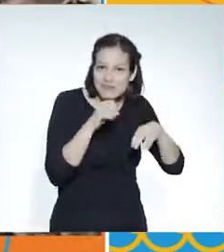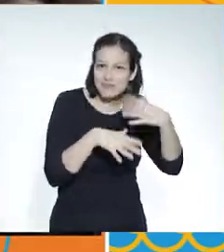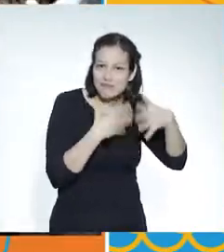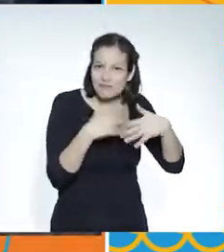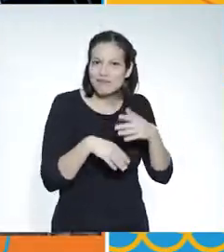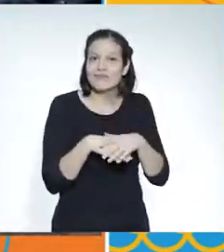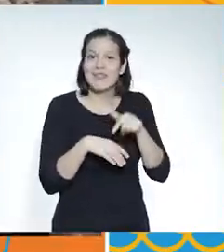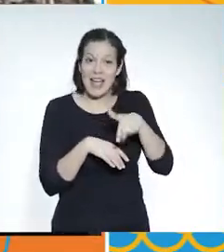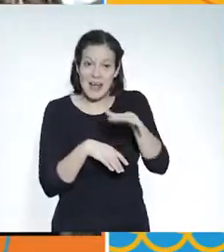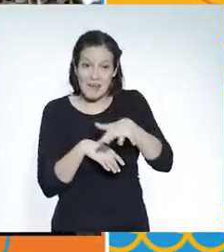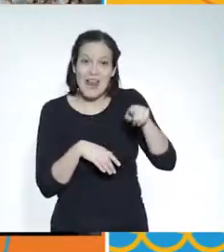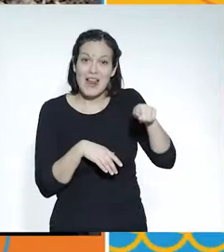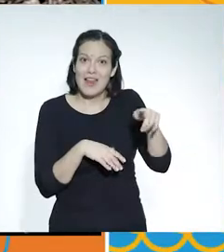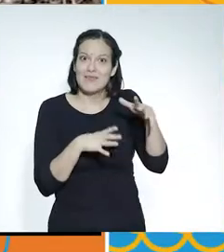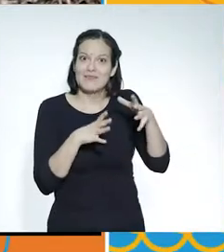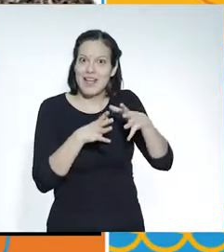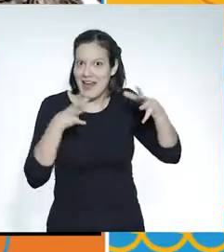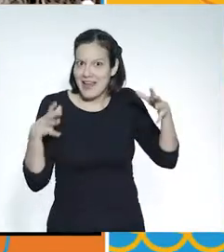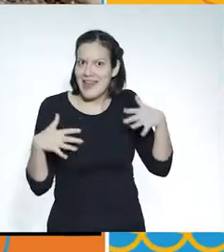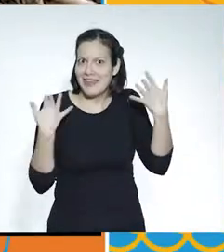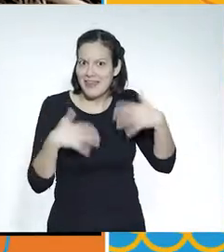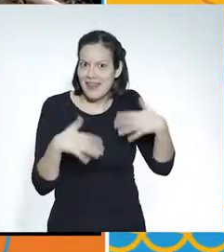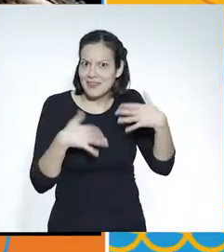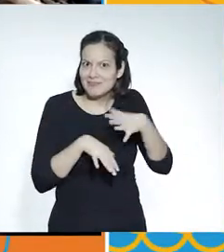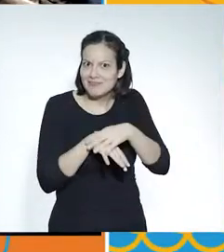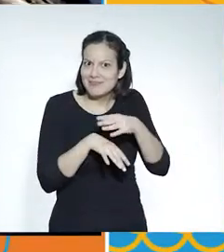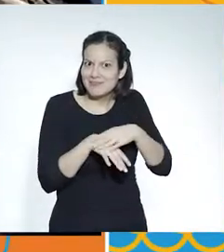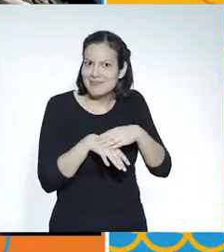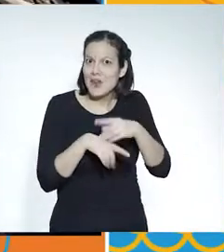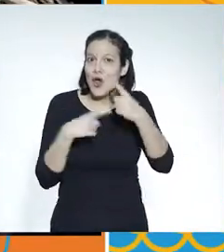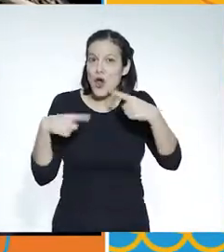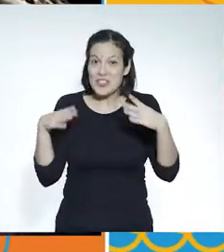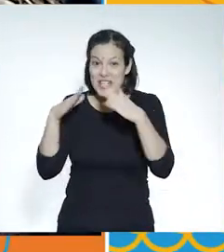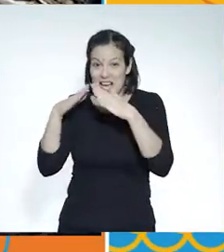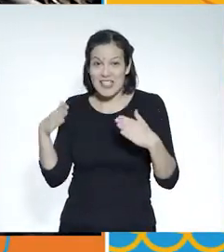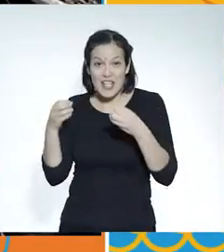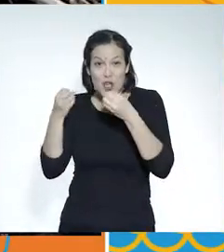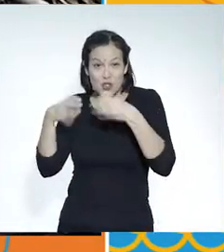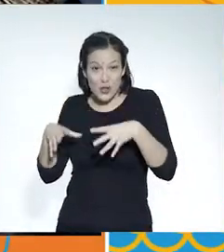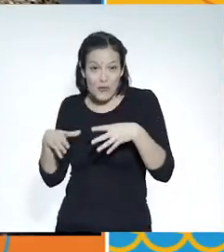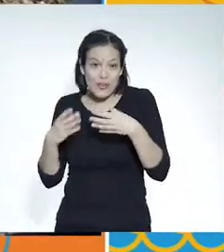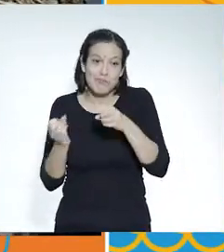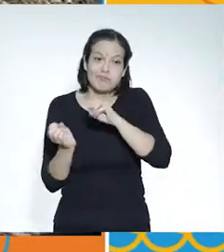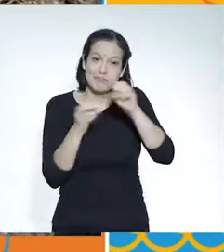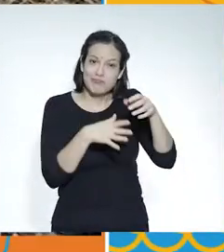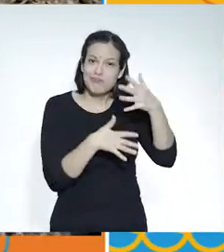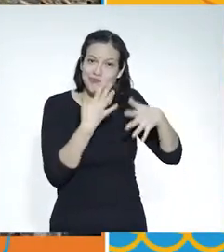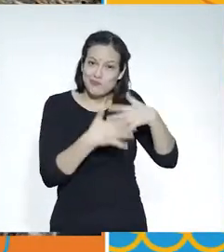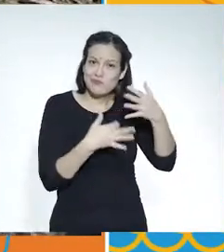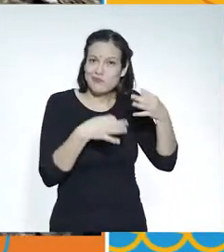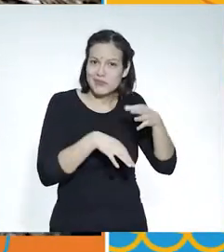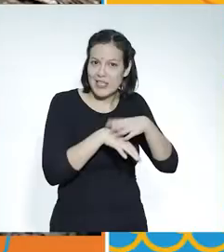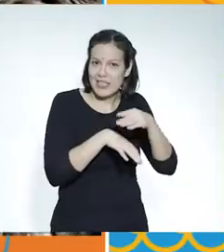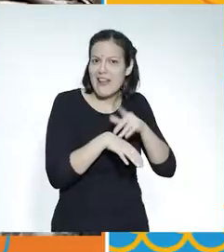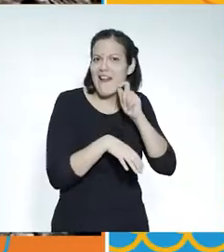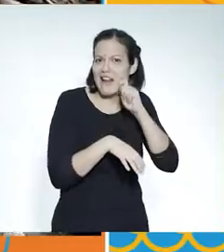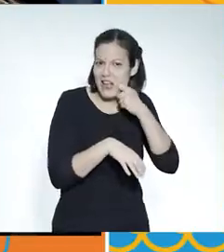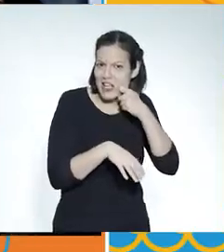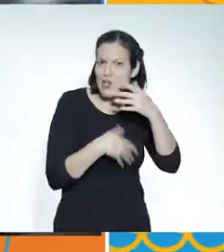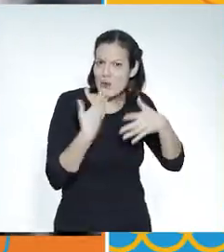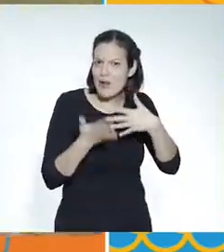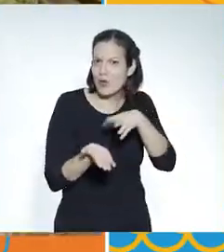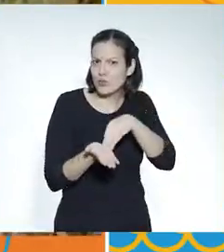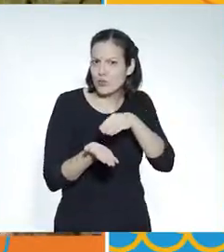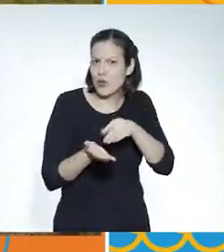Si bien acá el compost es grande, con todo lo que sobra del hogar, es suficiente para hacer un compost lindo y mezclarlo con suelo